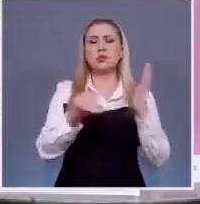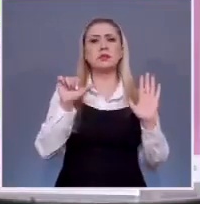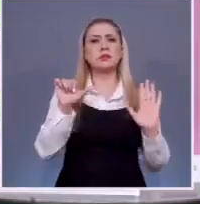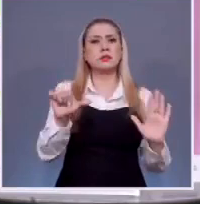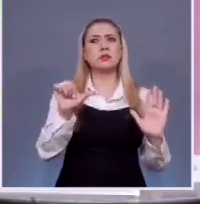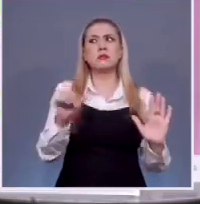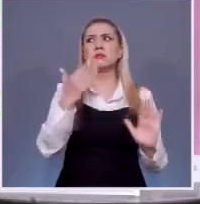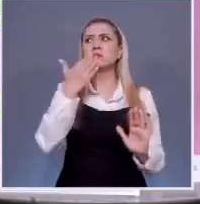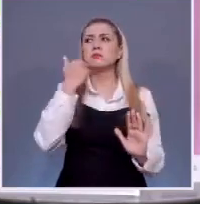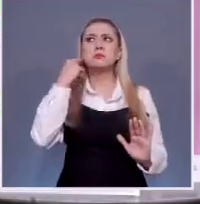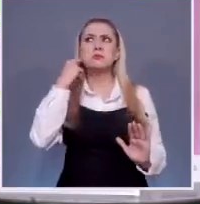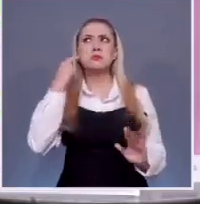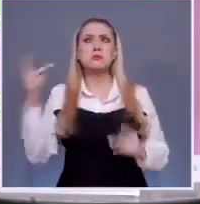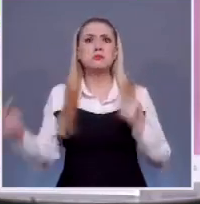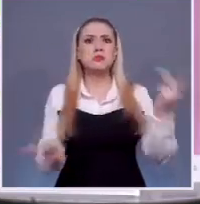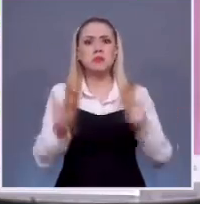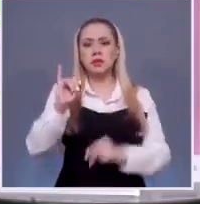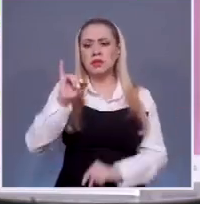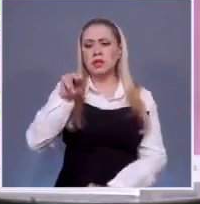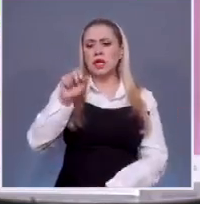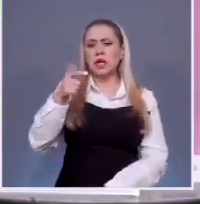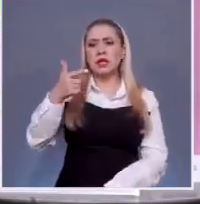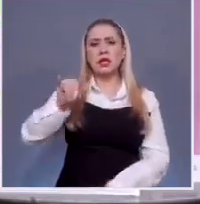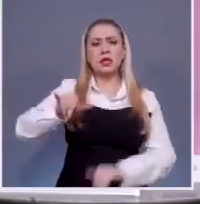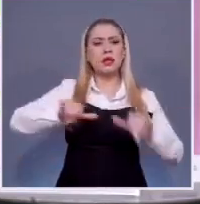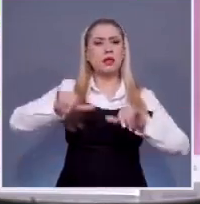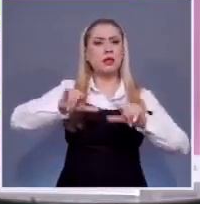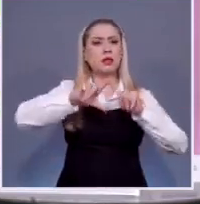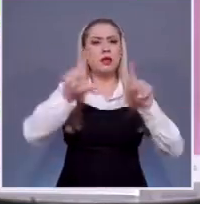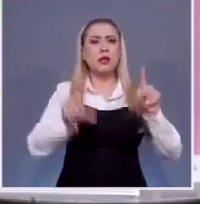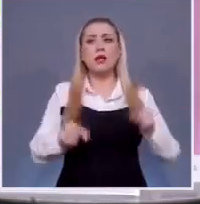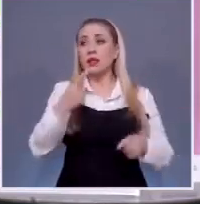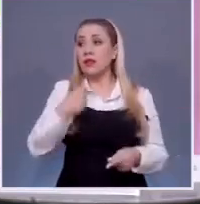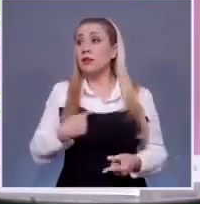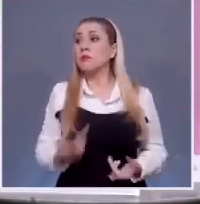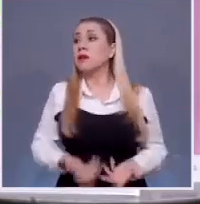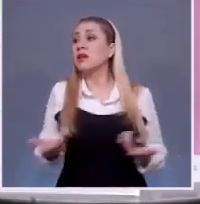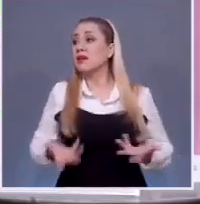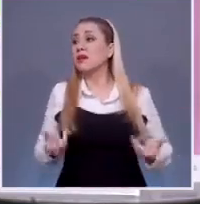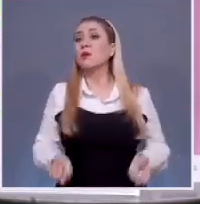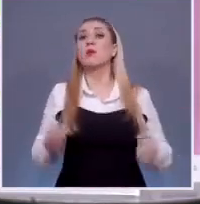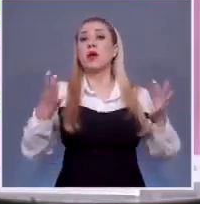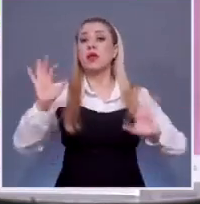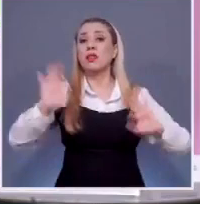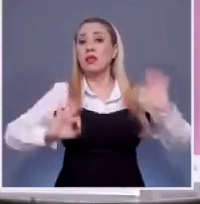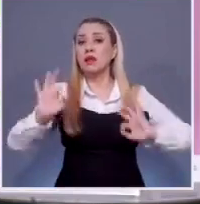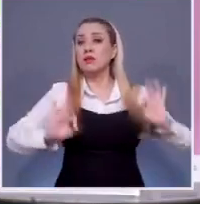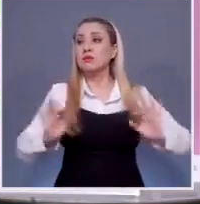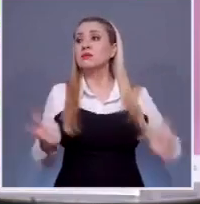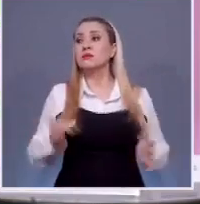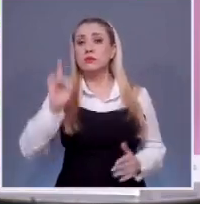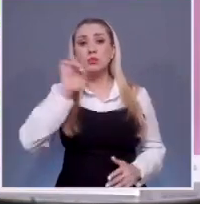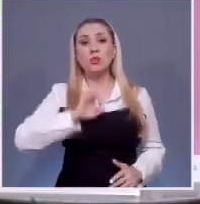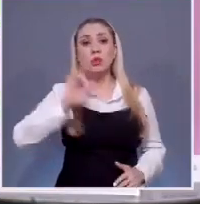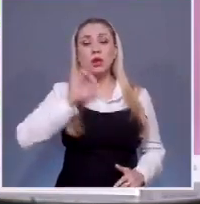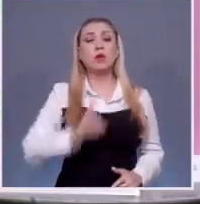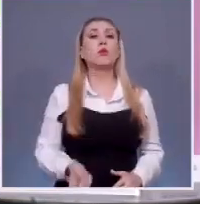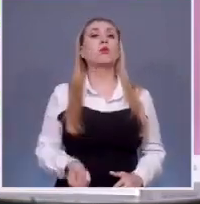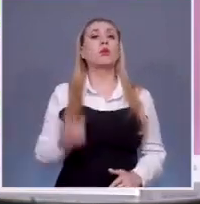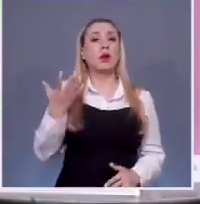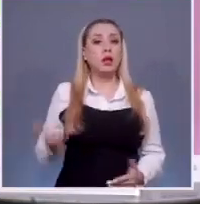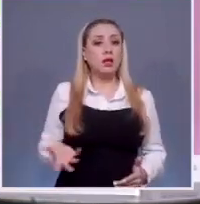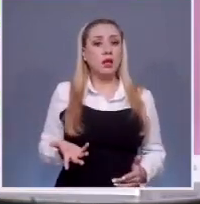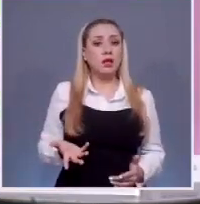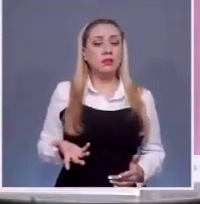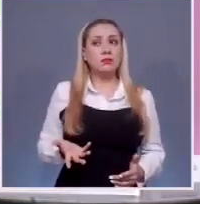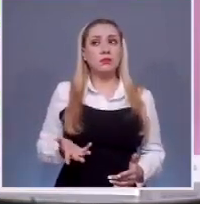del INEGI que nos diera la evidencia, nos diera la estadística para reportar cuántas mujeres, cuántas personas gestantes han vivido